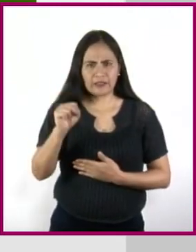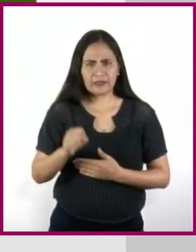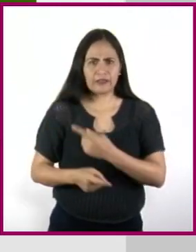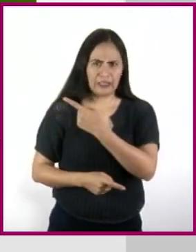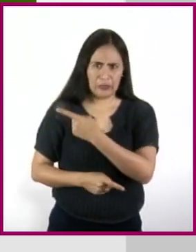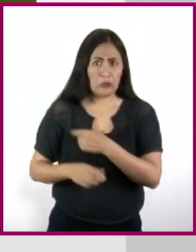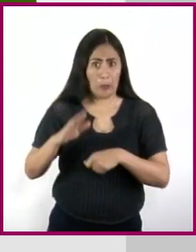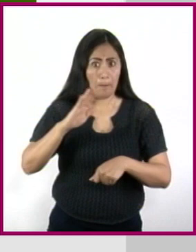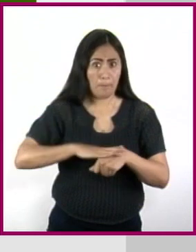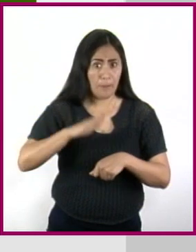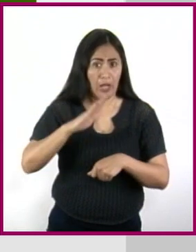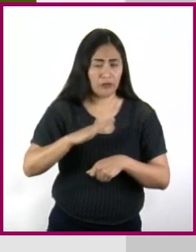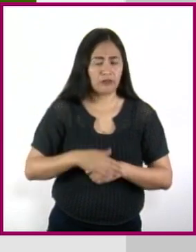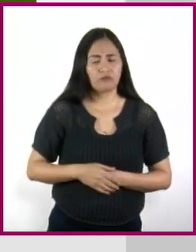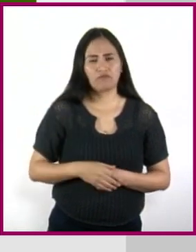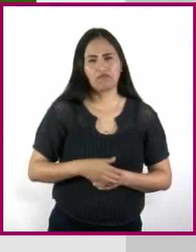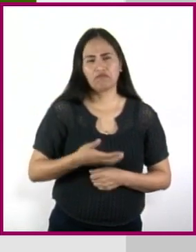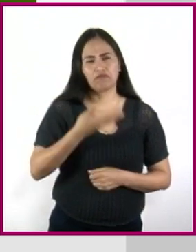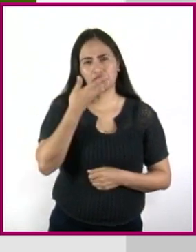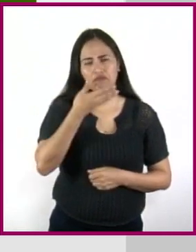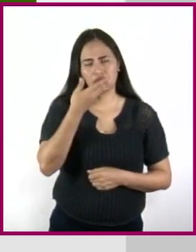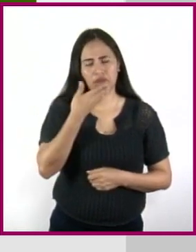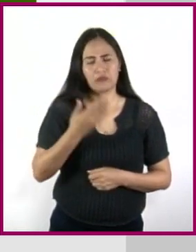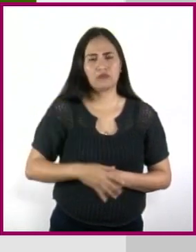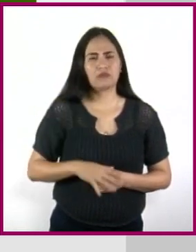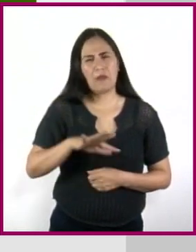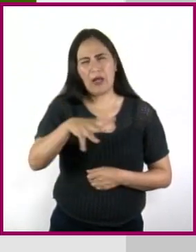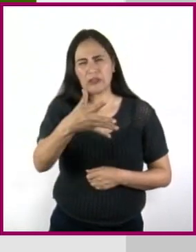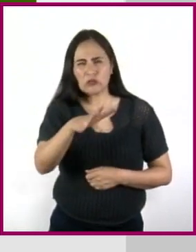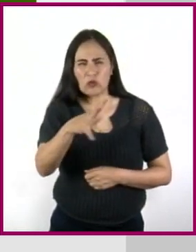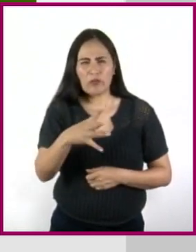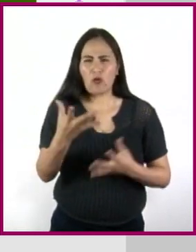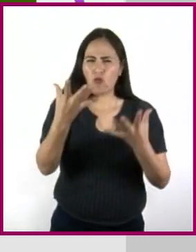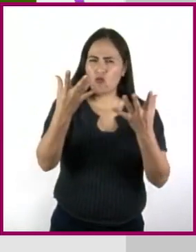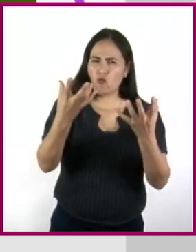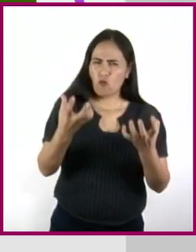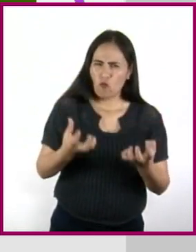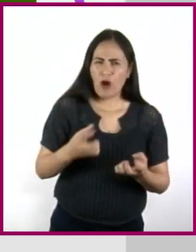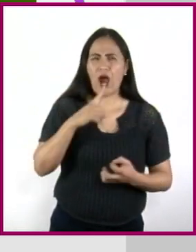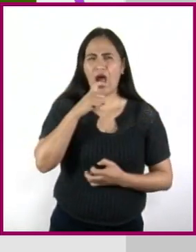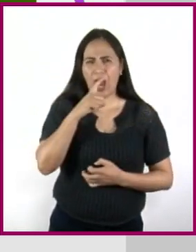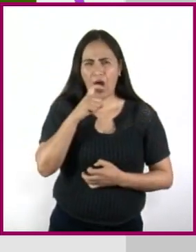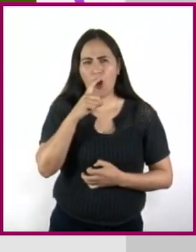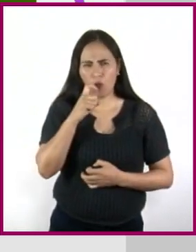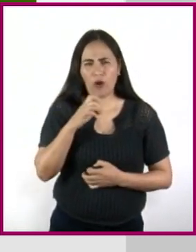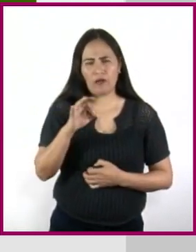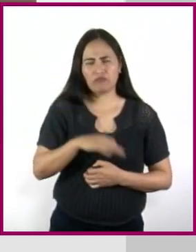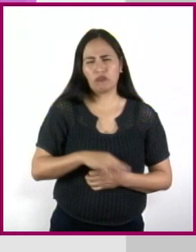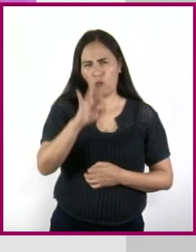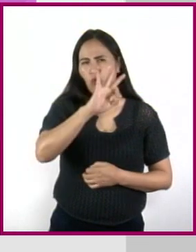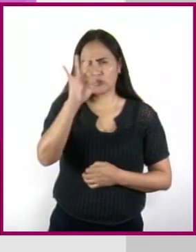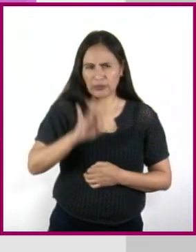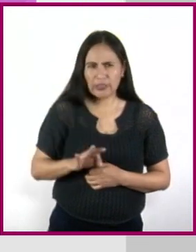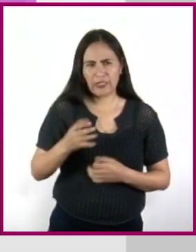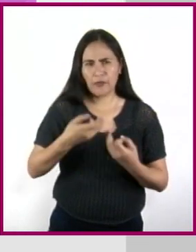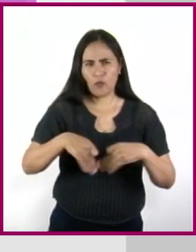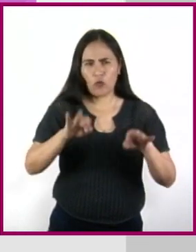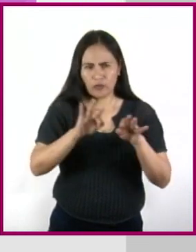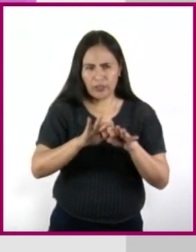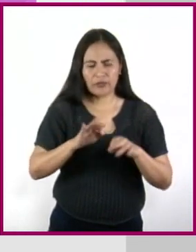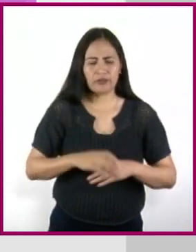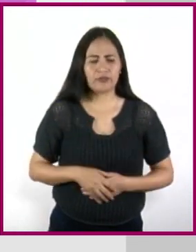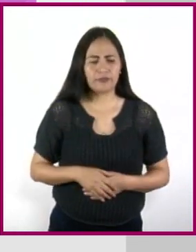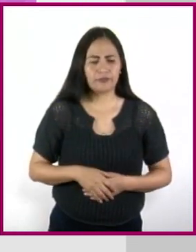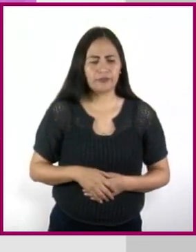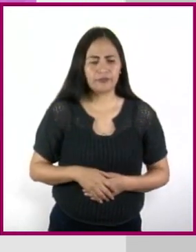son los principales, prefieren climas cálidos y con humedad importante o un porcentaje alto de humedad. Además, también hay